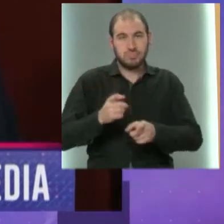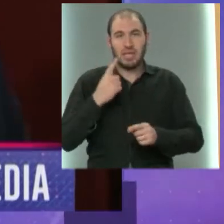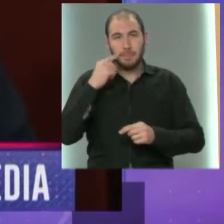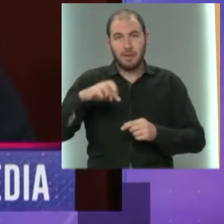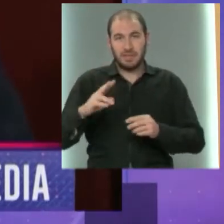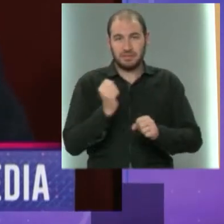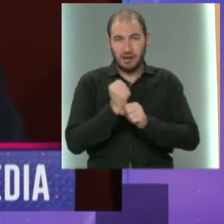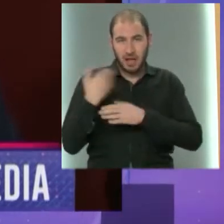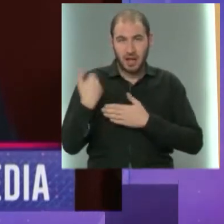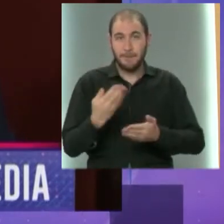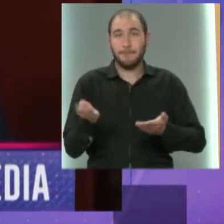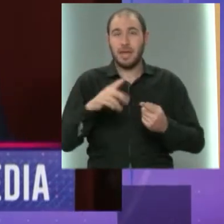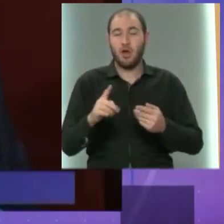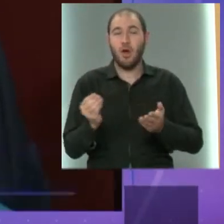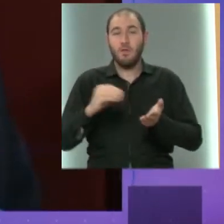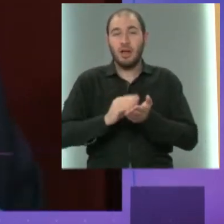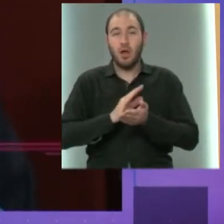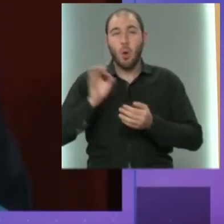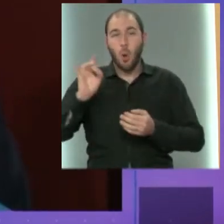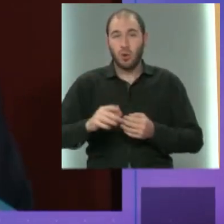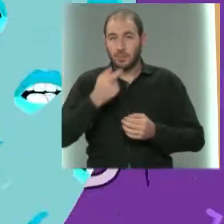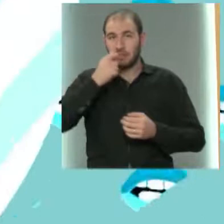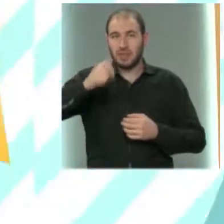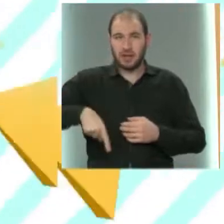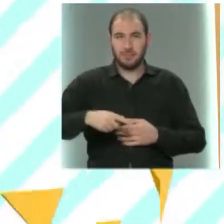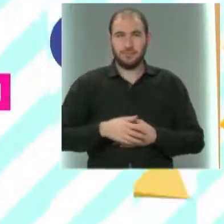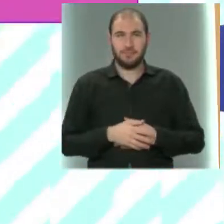IPB, pero agregarle una línea netamente provincial.